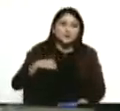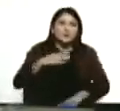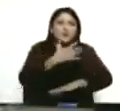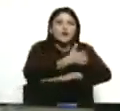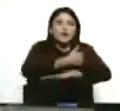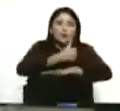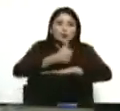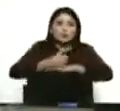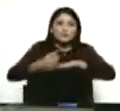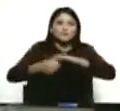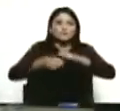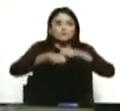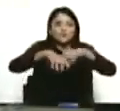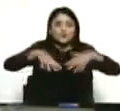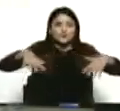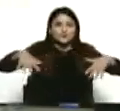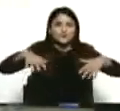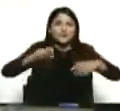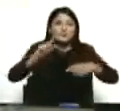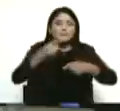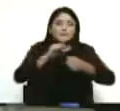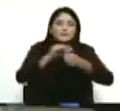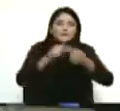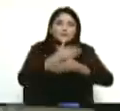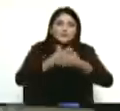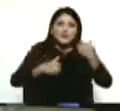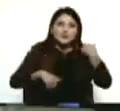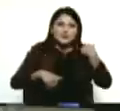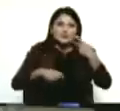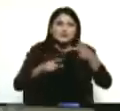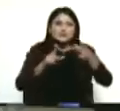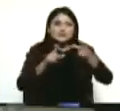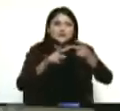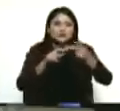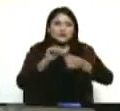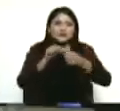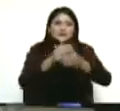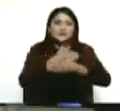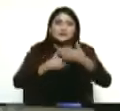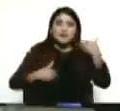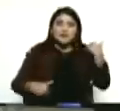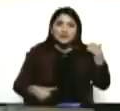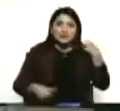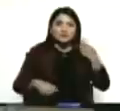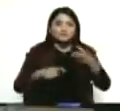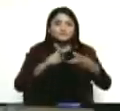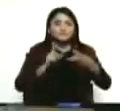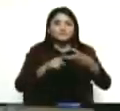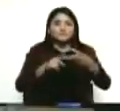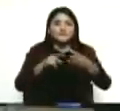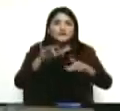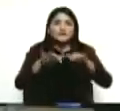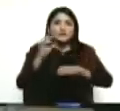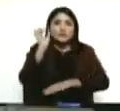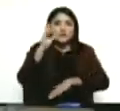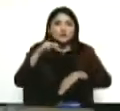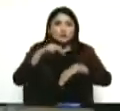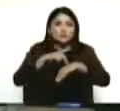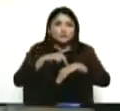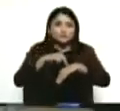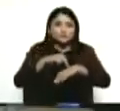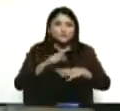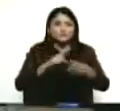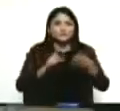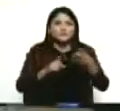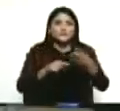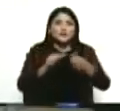primer vicepresidente Pedro Infante, la segunda vicepresidenta América Pérez, la secretaria de la Asamblea Nacional Rosalba Gil,